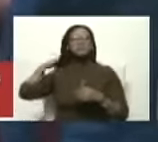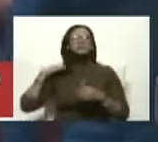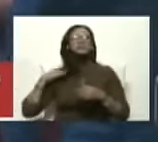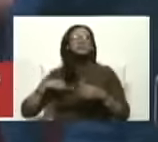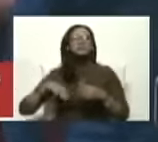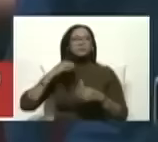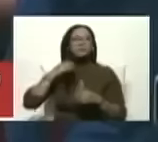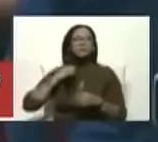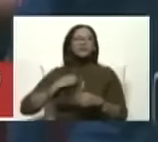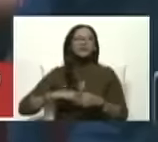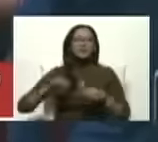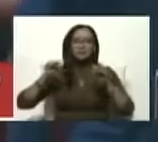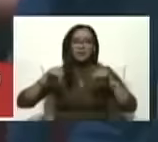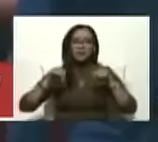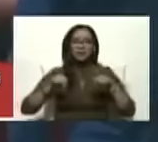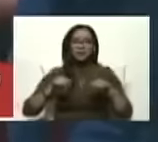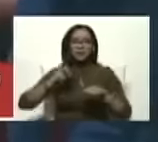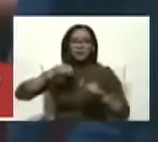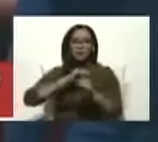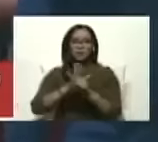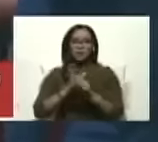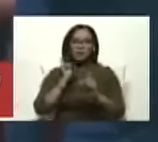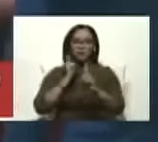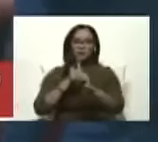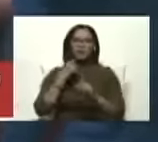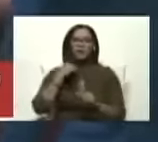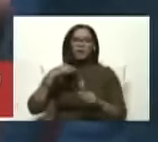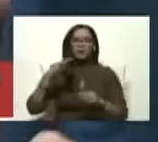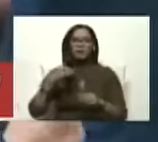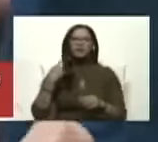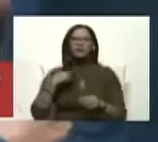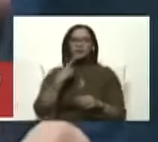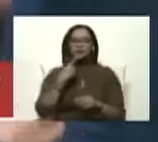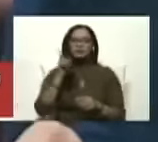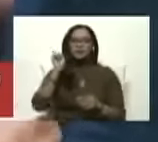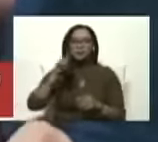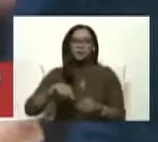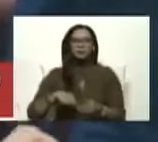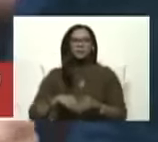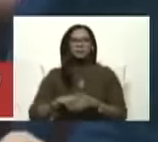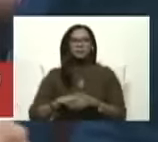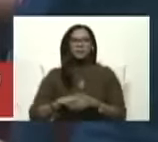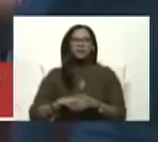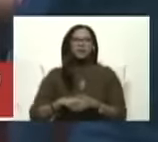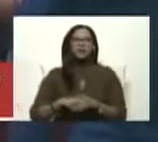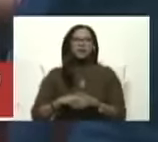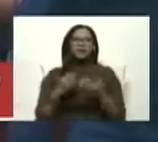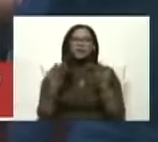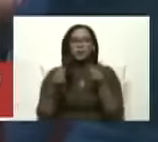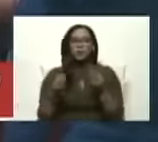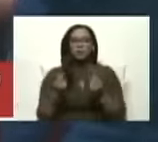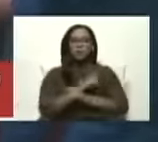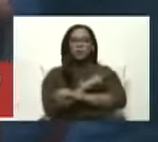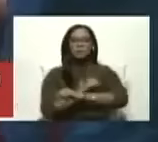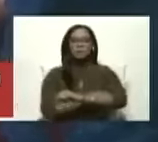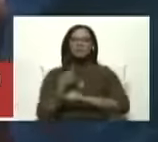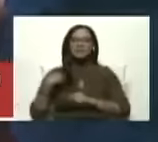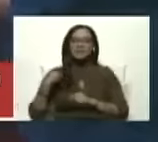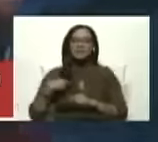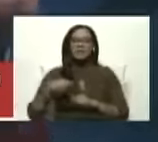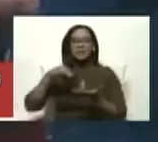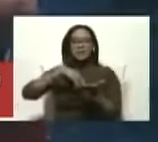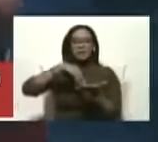Jorge, desde Guatire, tengo que decirte también que grandes potencialidades tiene el Estado